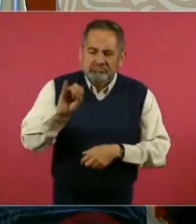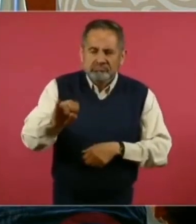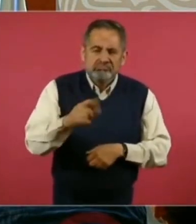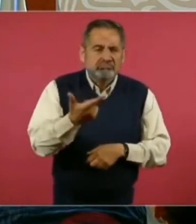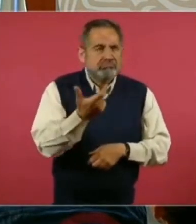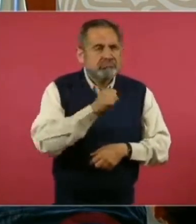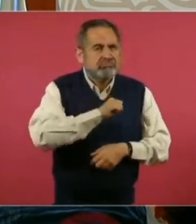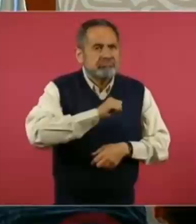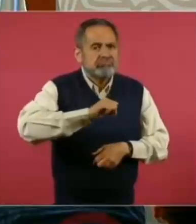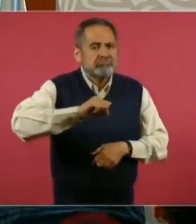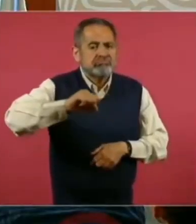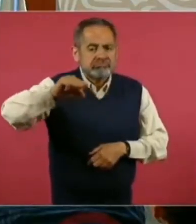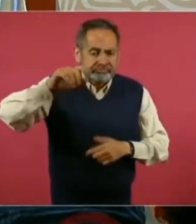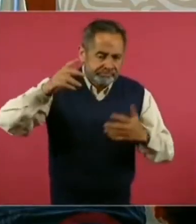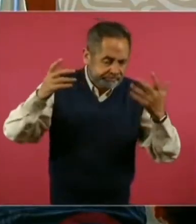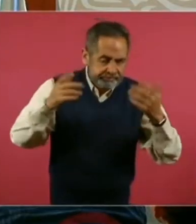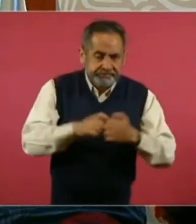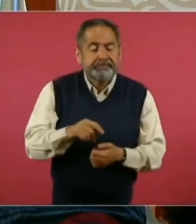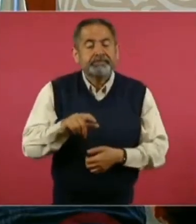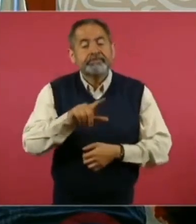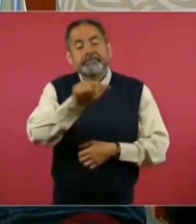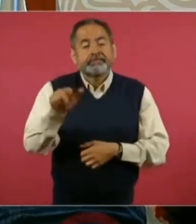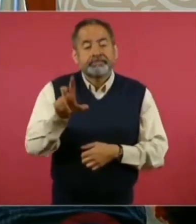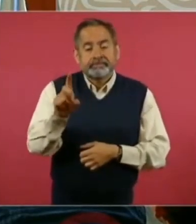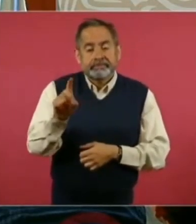El 30 de noviembre de 2012,